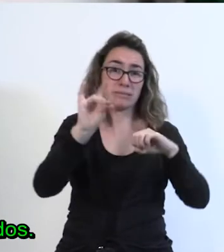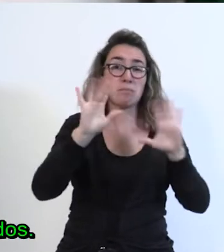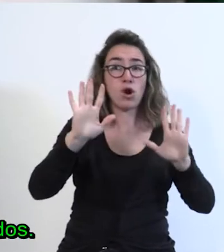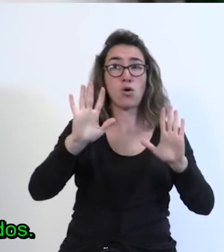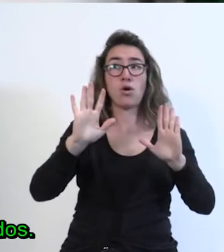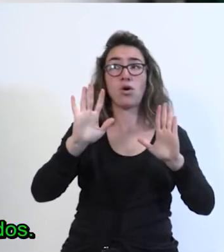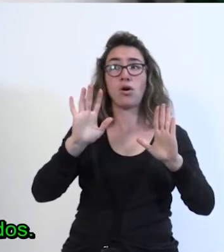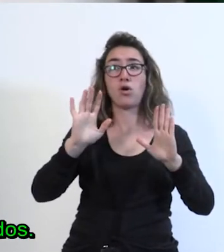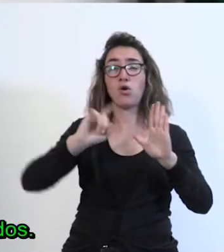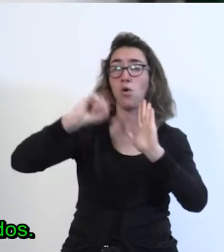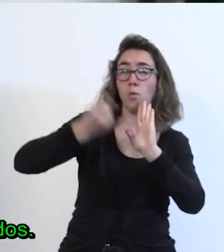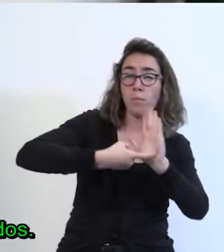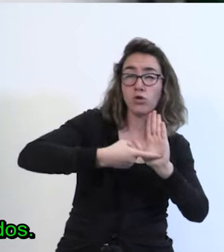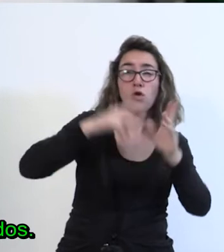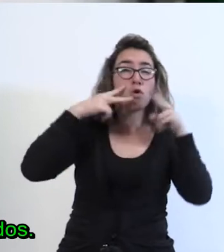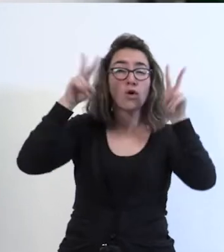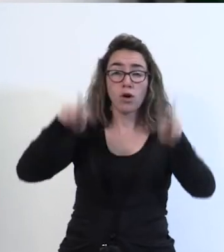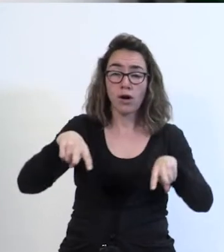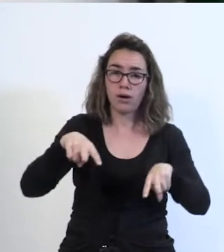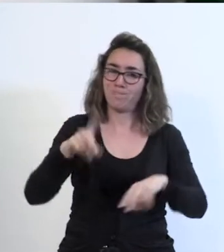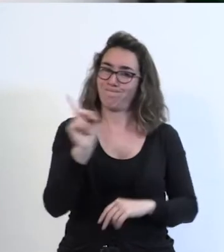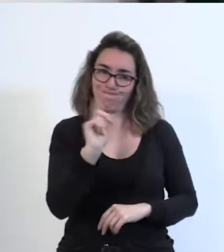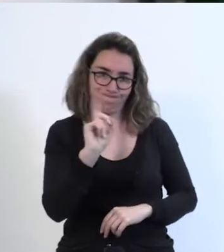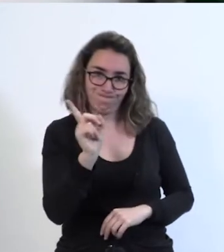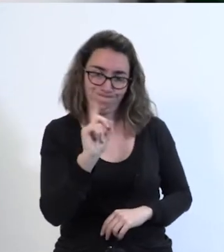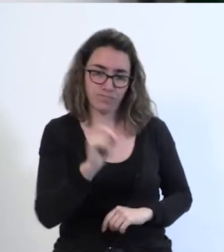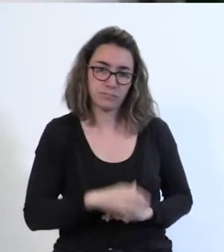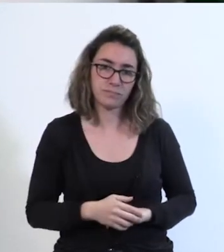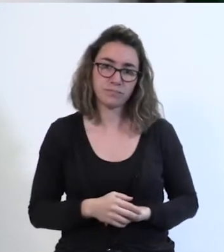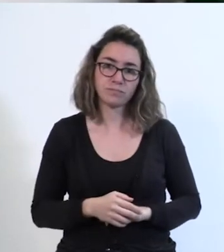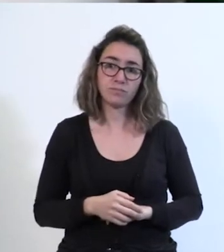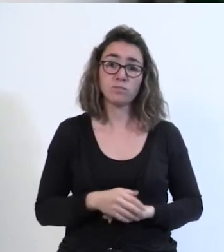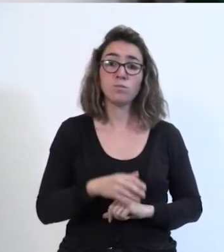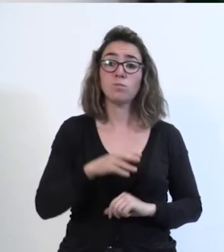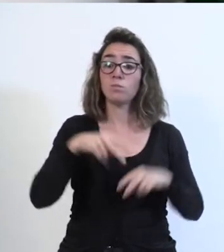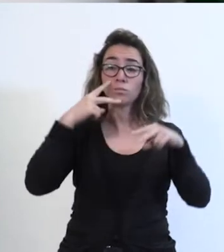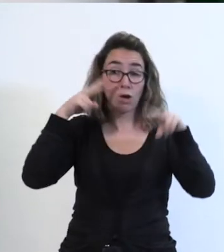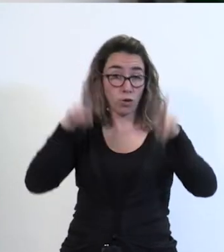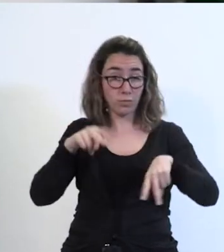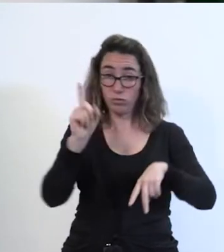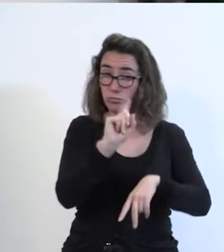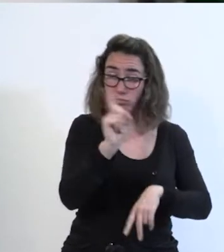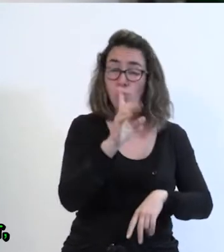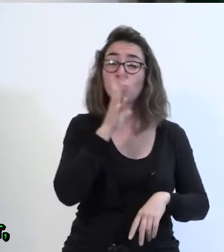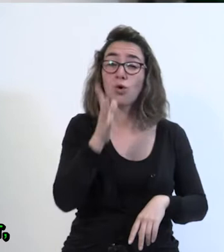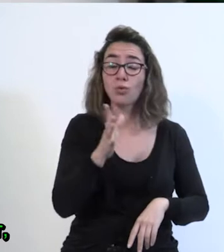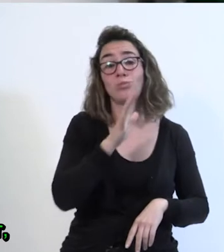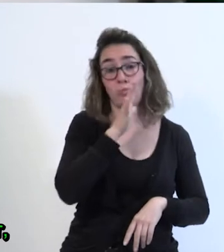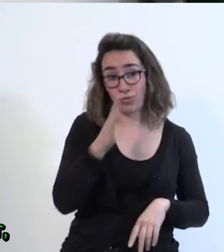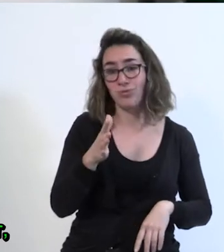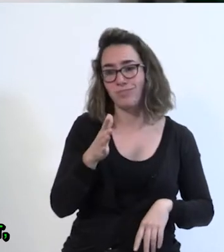estado totalmente reconocidos. Y una de las razones es porque se han enfrentado a